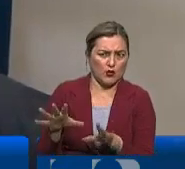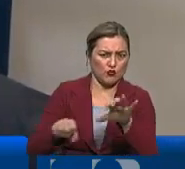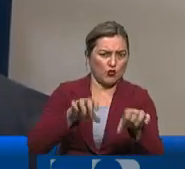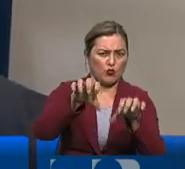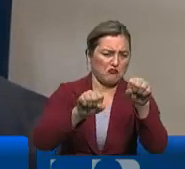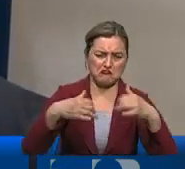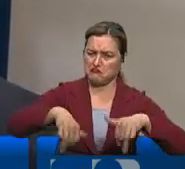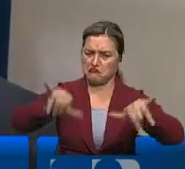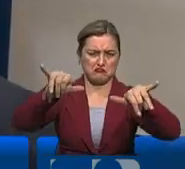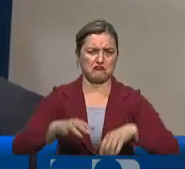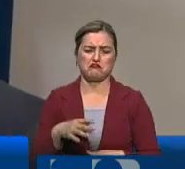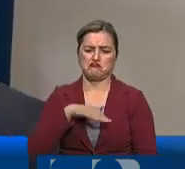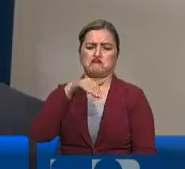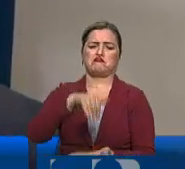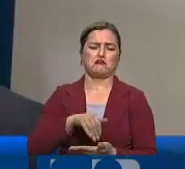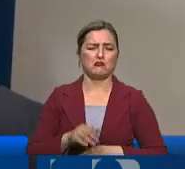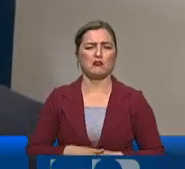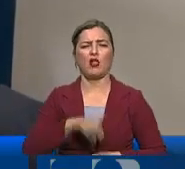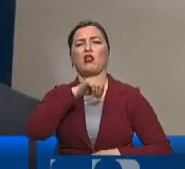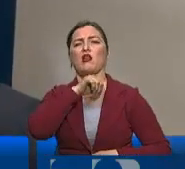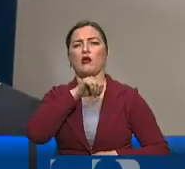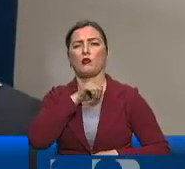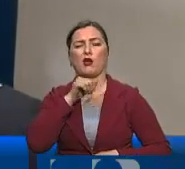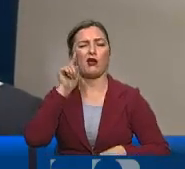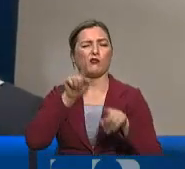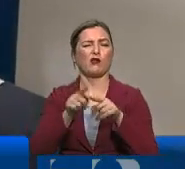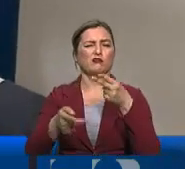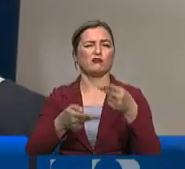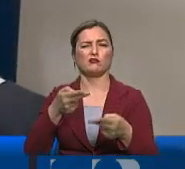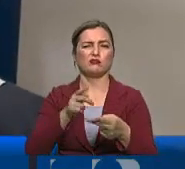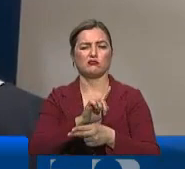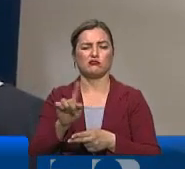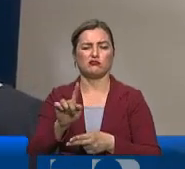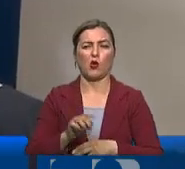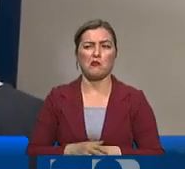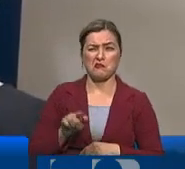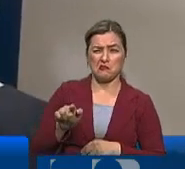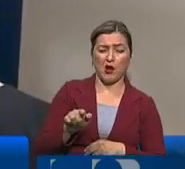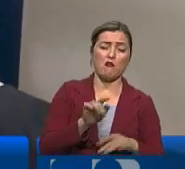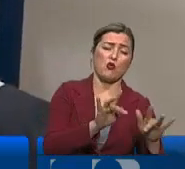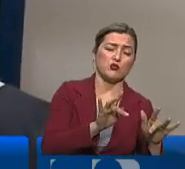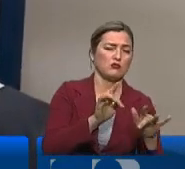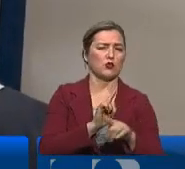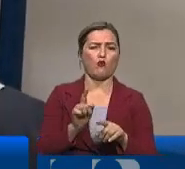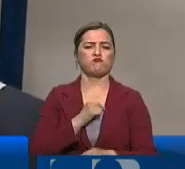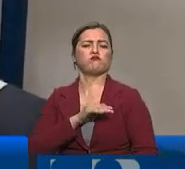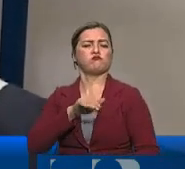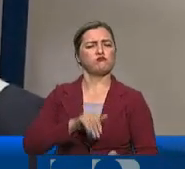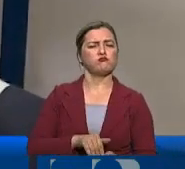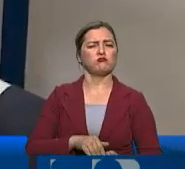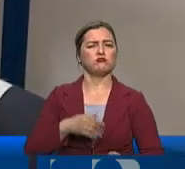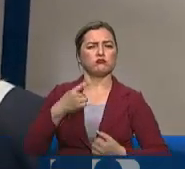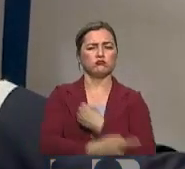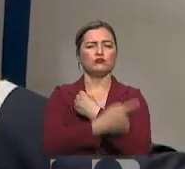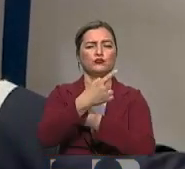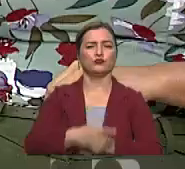dineros del Estado. Con los delincuentes no se tiene ninguna conmiseración. Yo no lo voy a tener por más amenaza de juicio político que